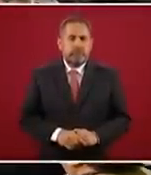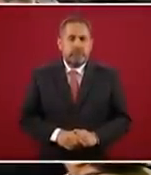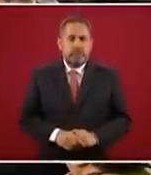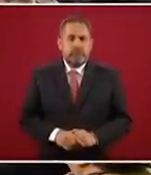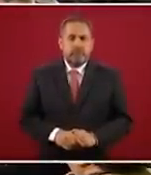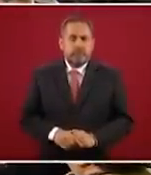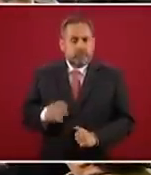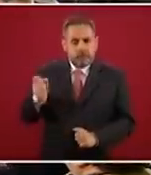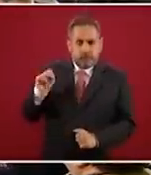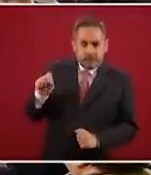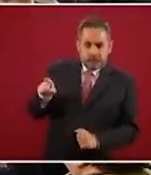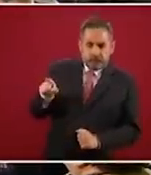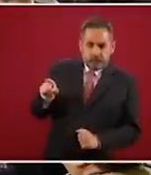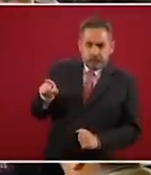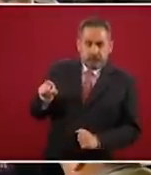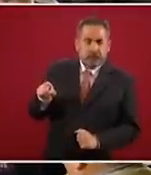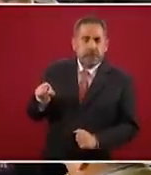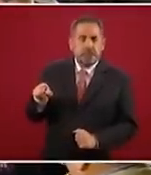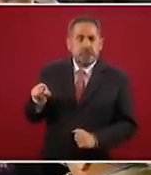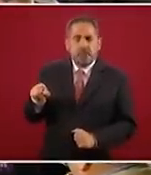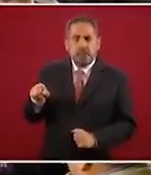Este es